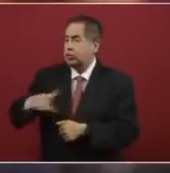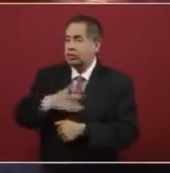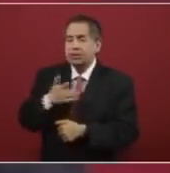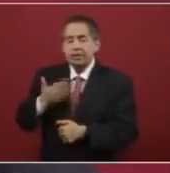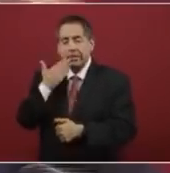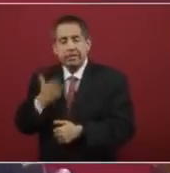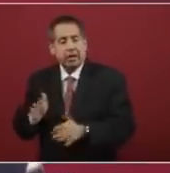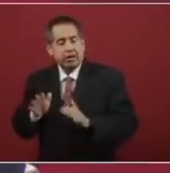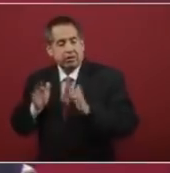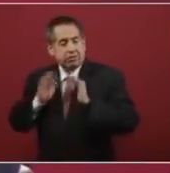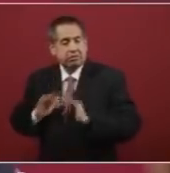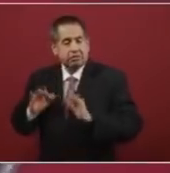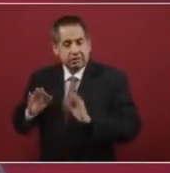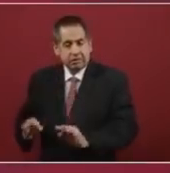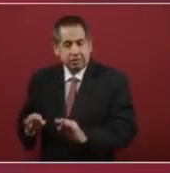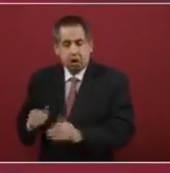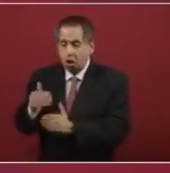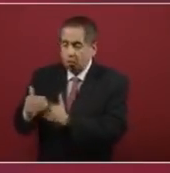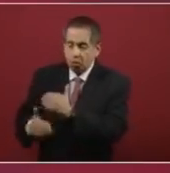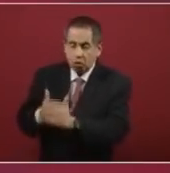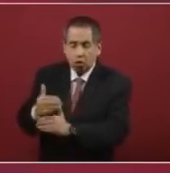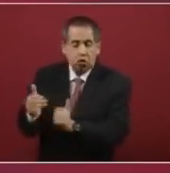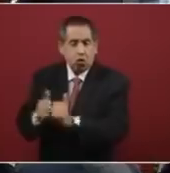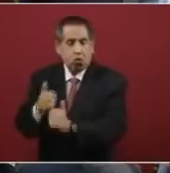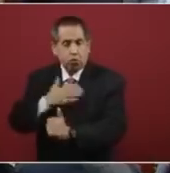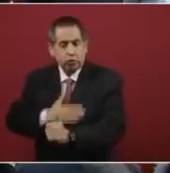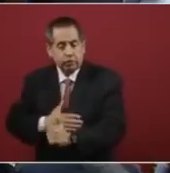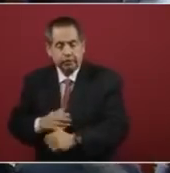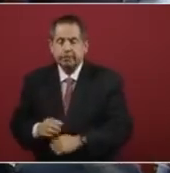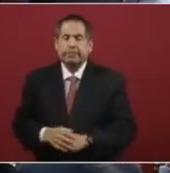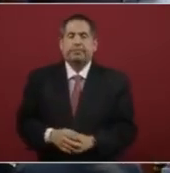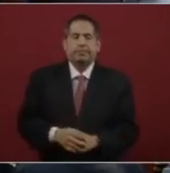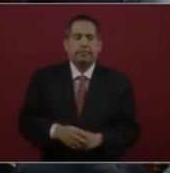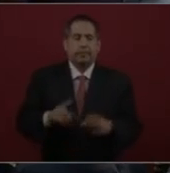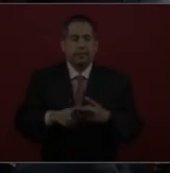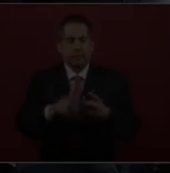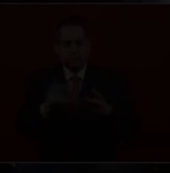Progreso y justicia. Con información de Verónica Torres Lizama, Notimex.